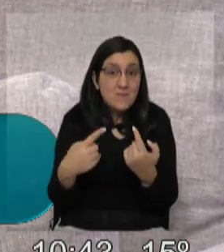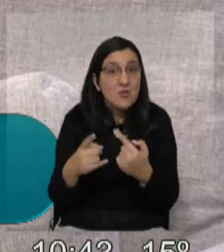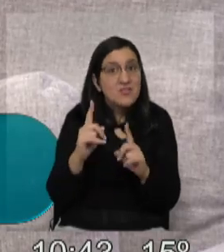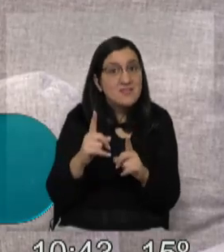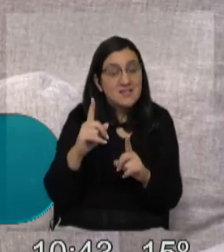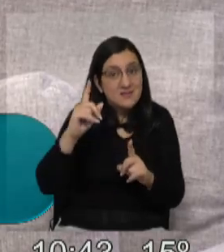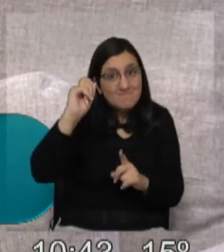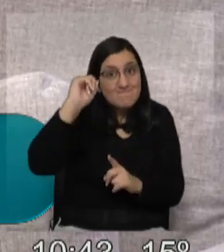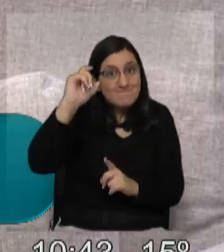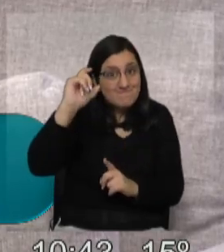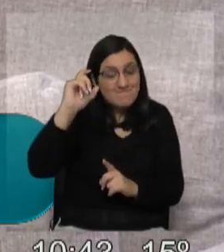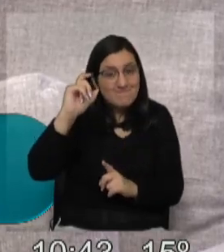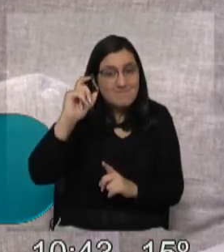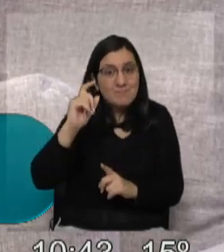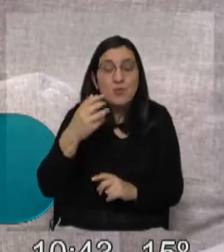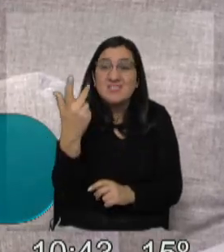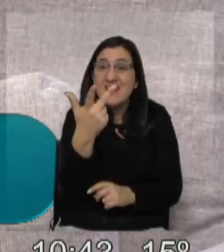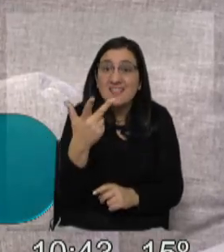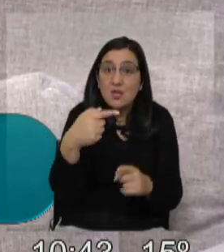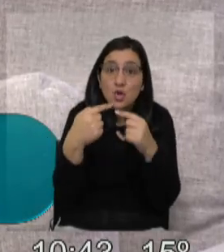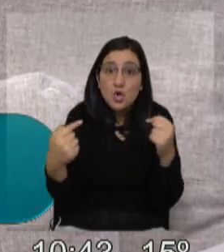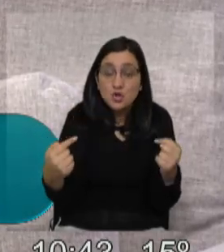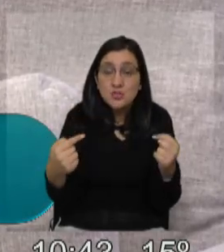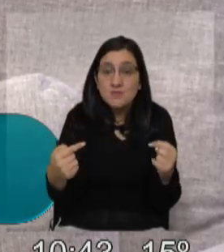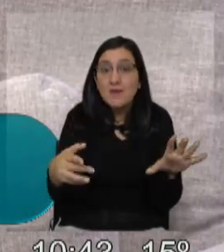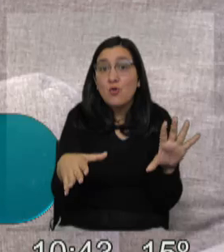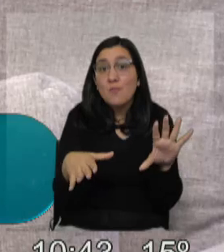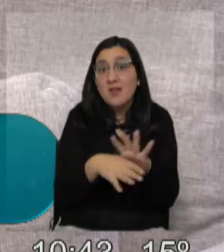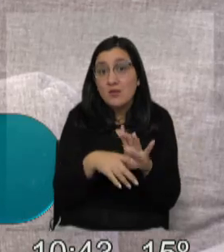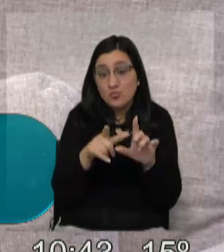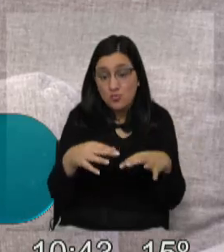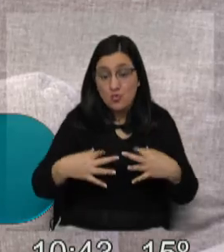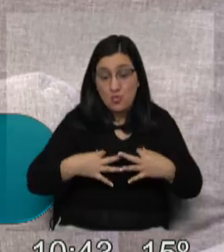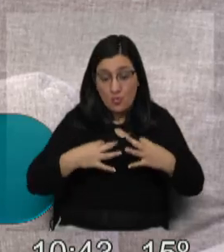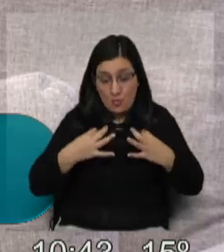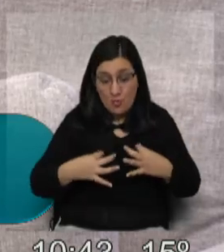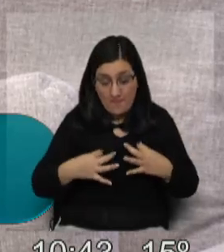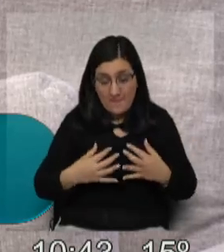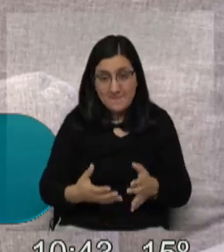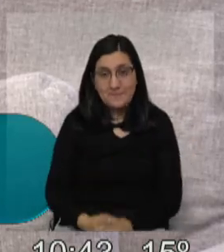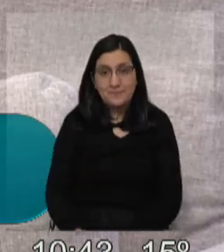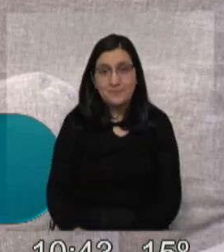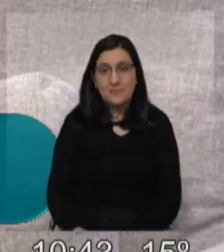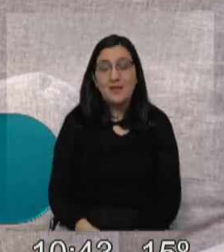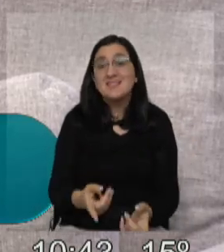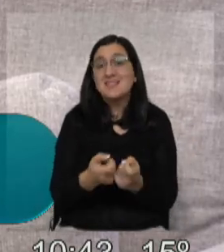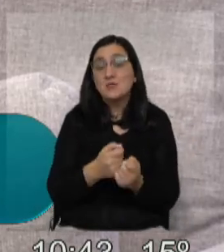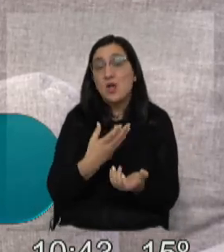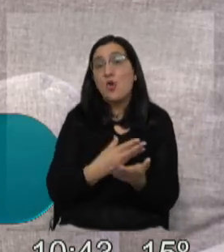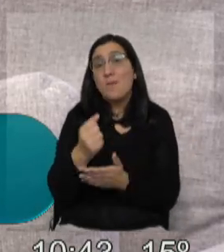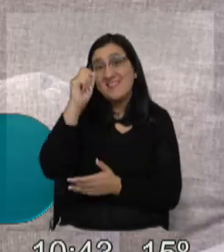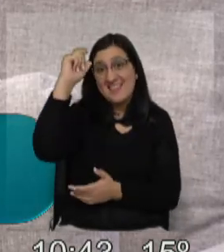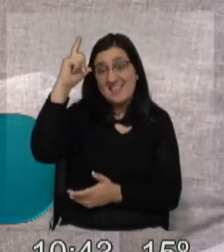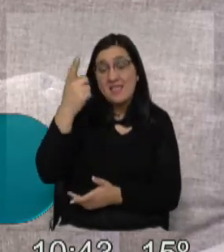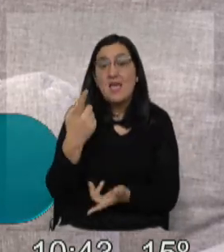3 cosas que compraste realmente van a ir con el resto de tu armario y realmente va a ser una compra inteligente. El tema